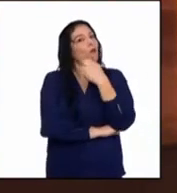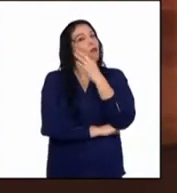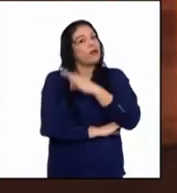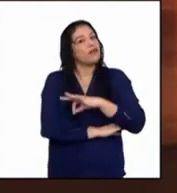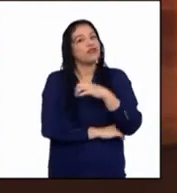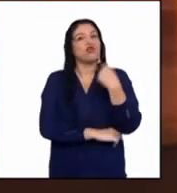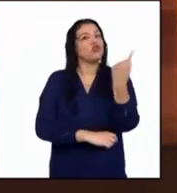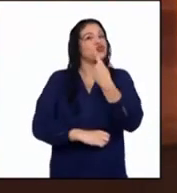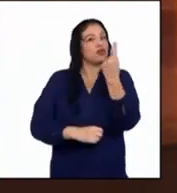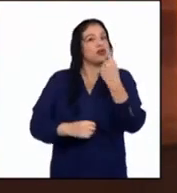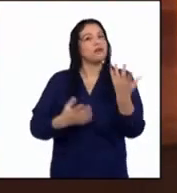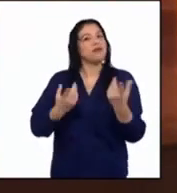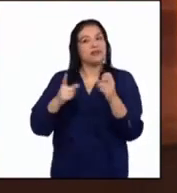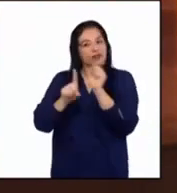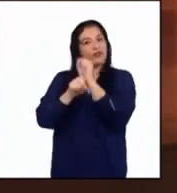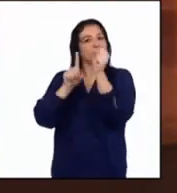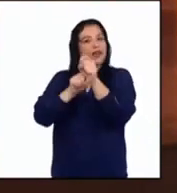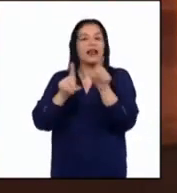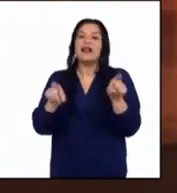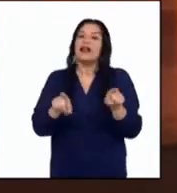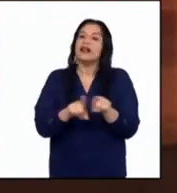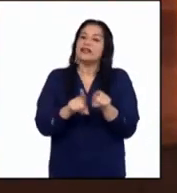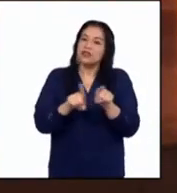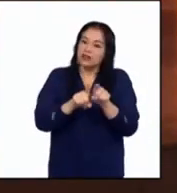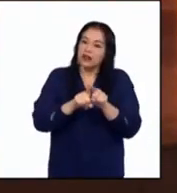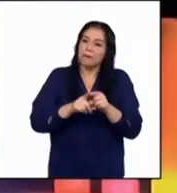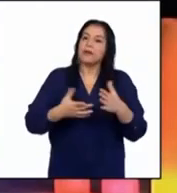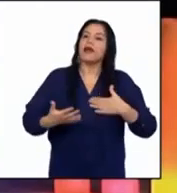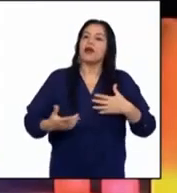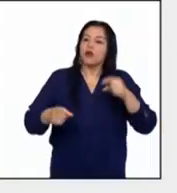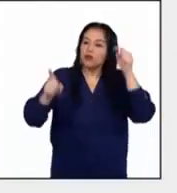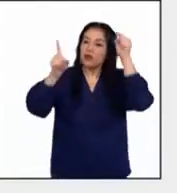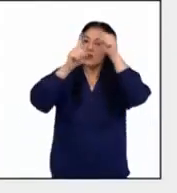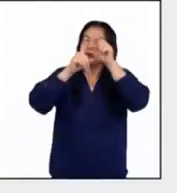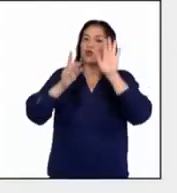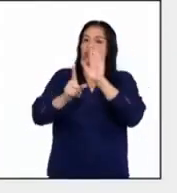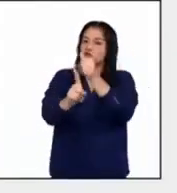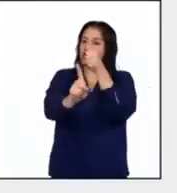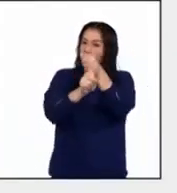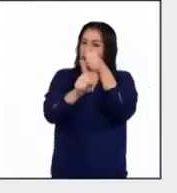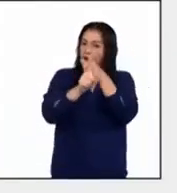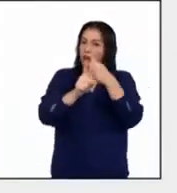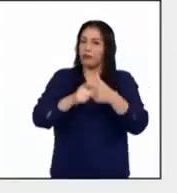sino directamente conectada con el negocio principal.